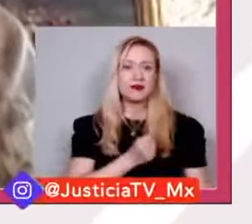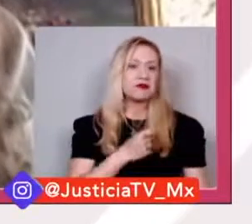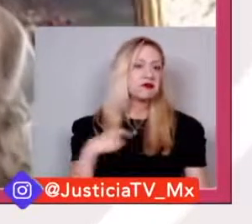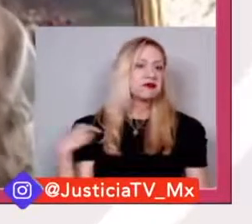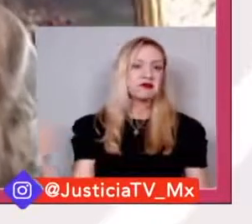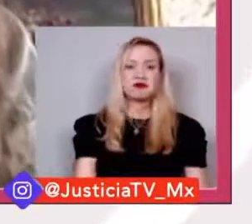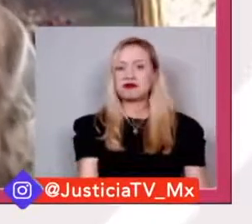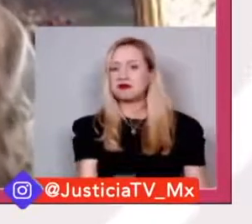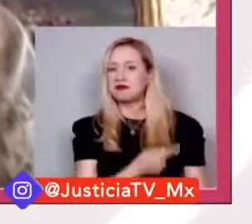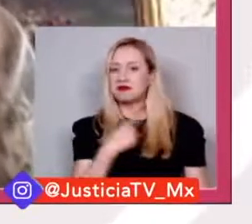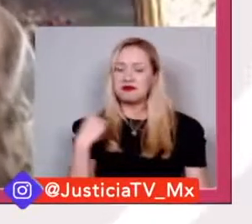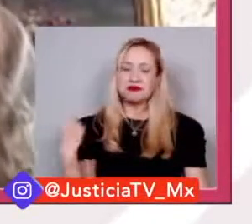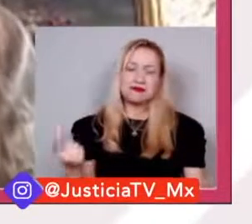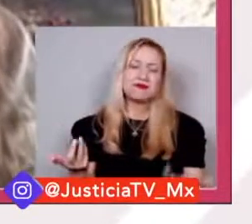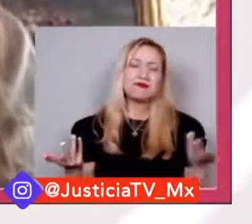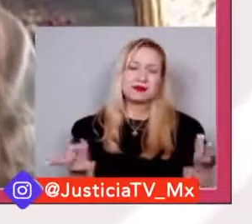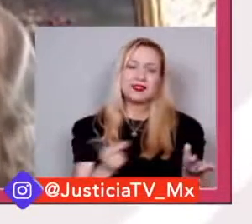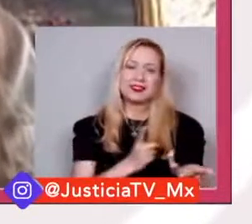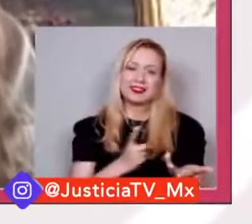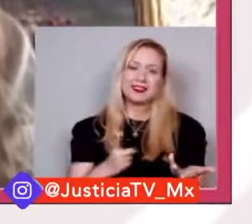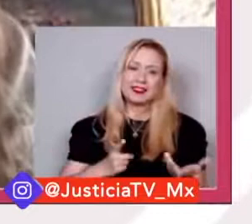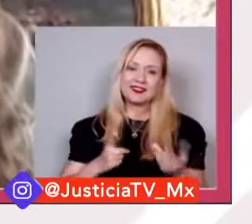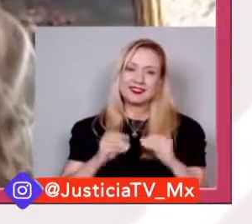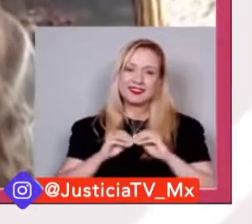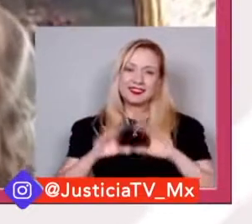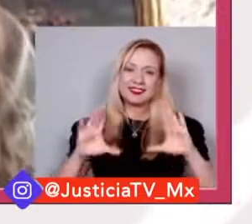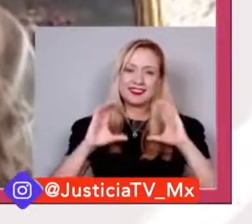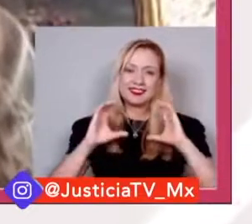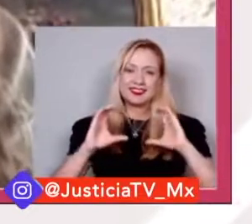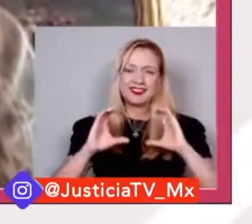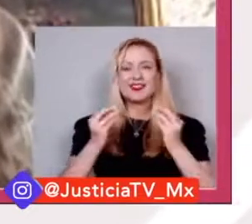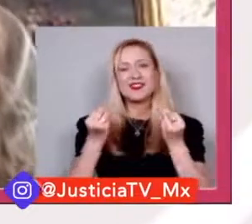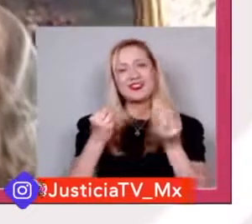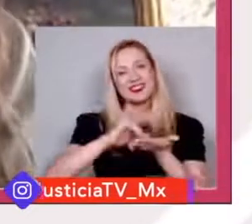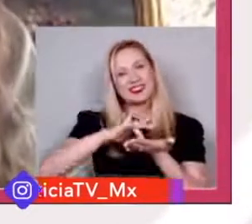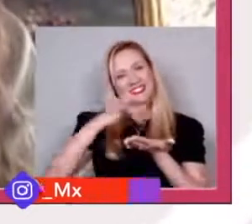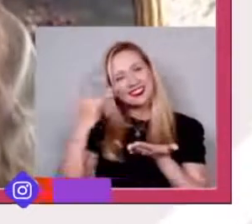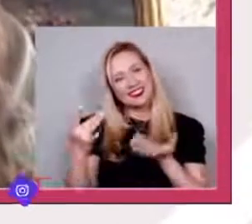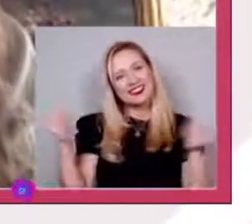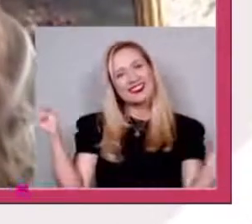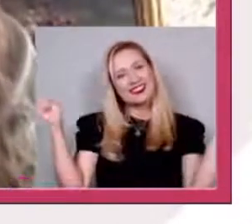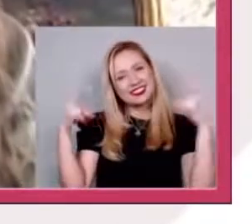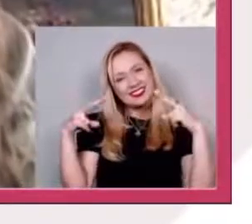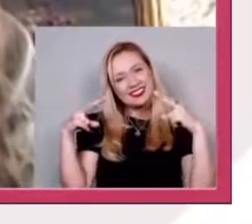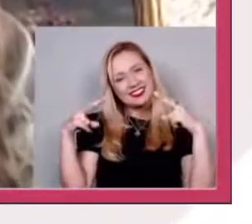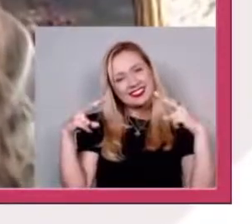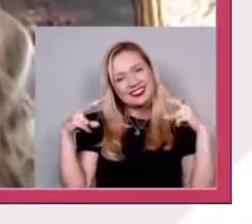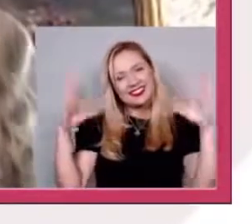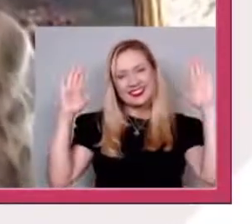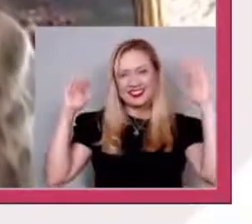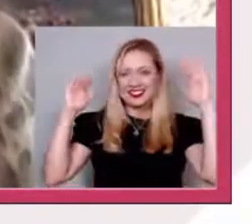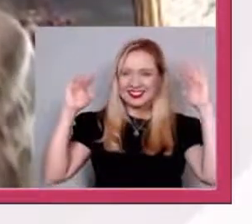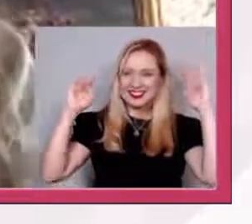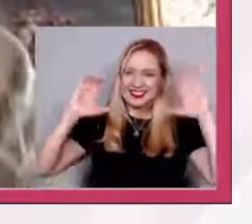es una conciencia que tenemos que generar. Muchísimas gracias, esto fue Espacio Diverso, nos vemos a la próxima,